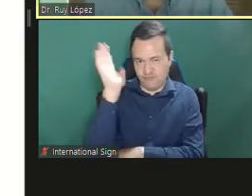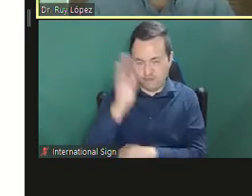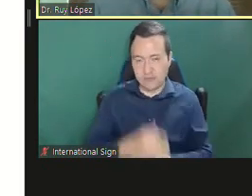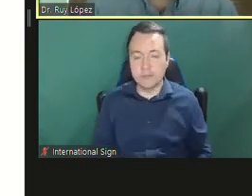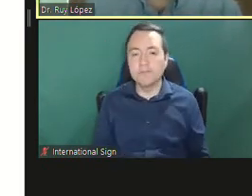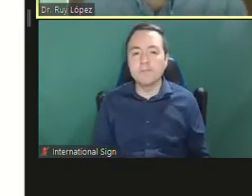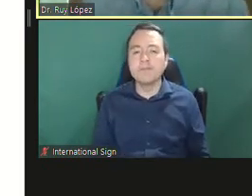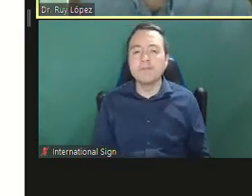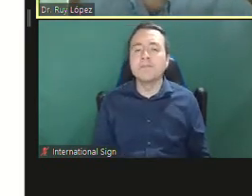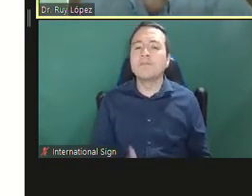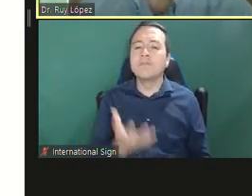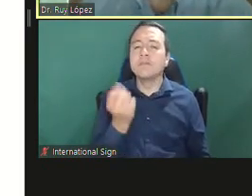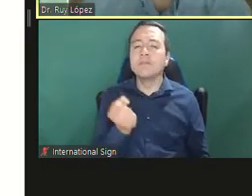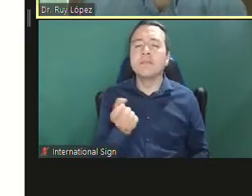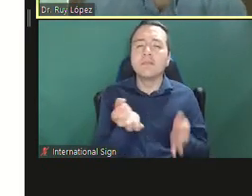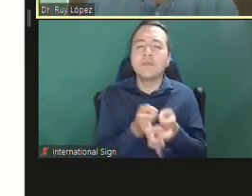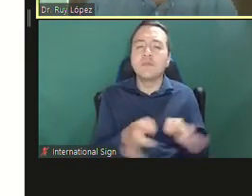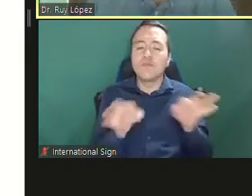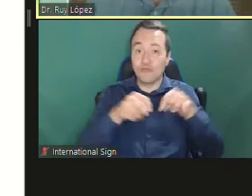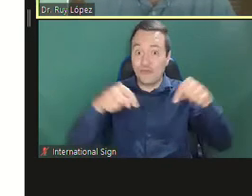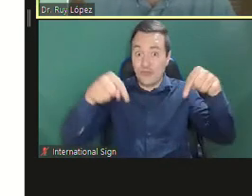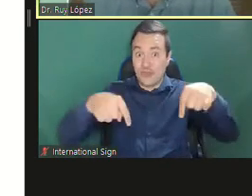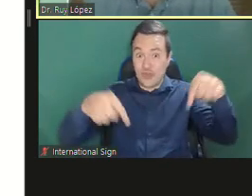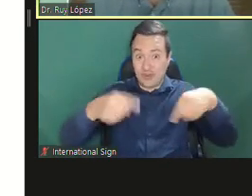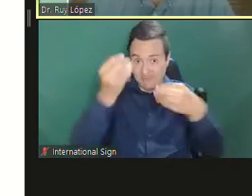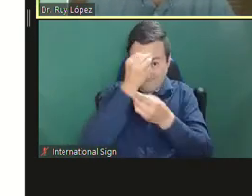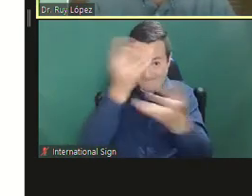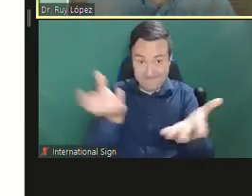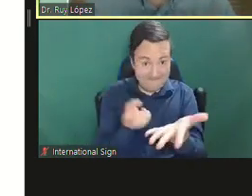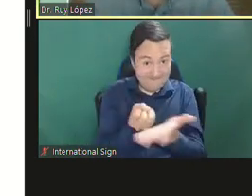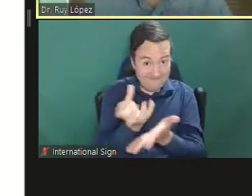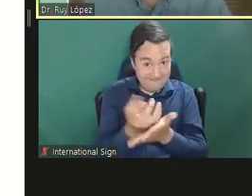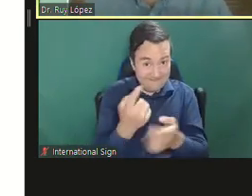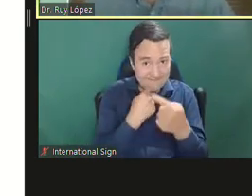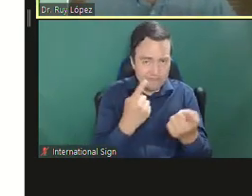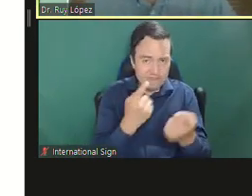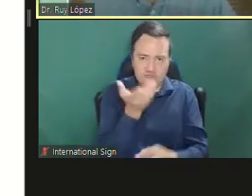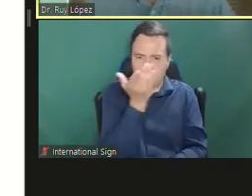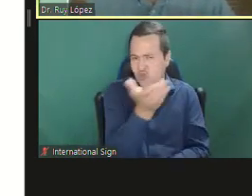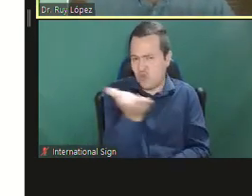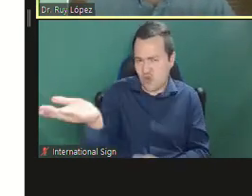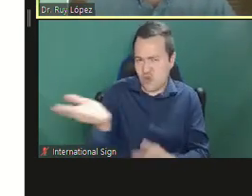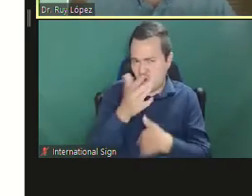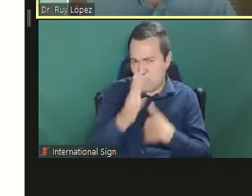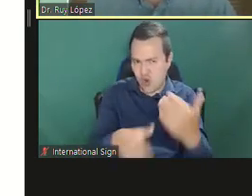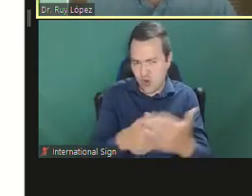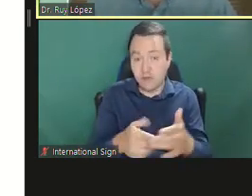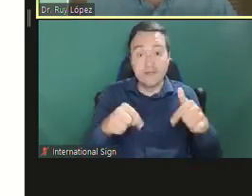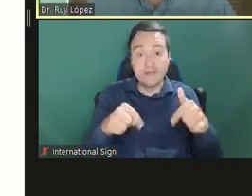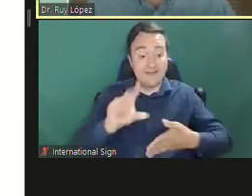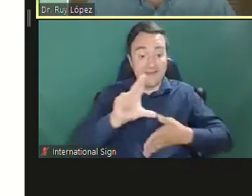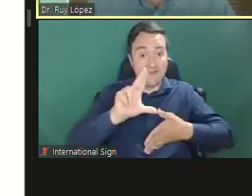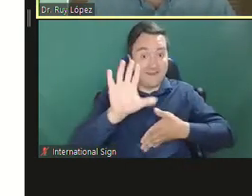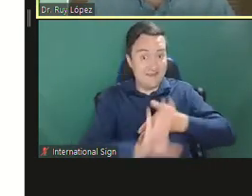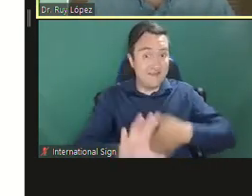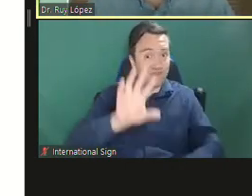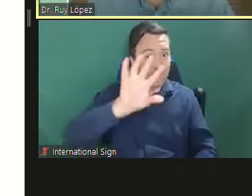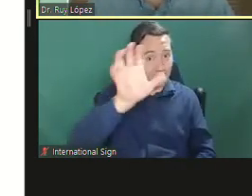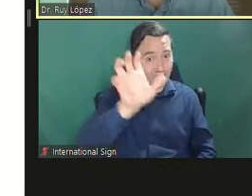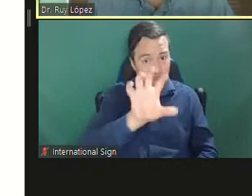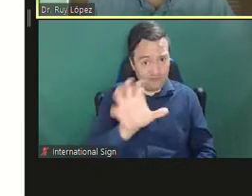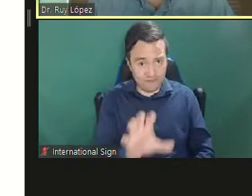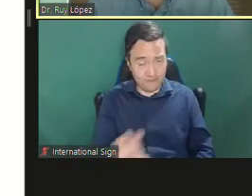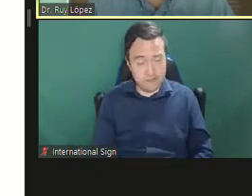mensajes importantes que nos gustaría compartir con todos ustedes y con la región y creo que en la región está muy claro es